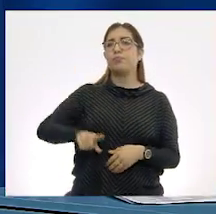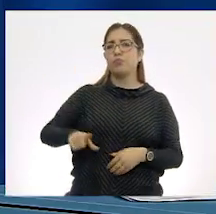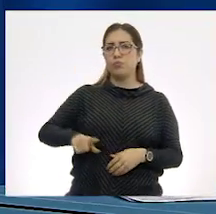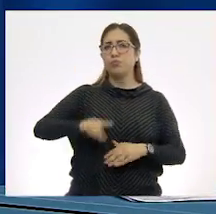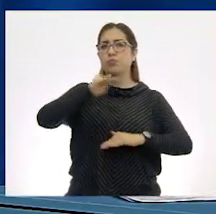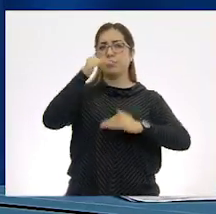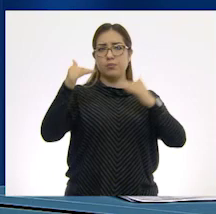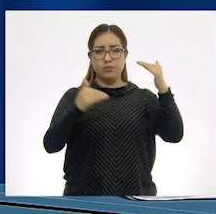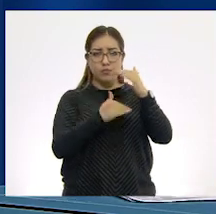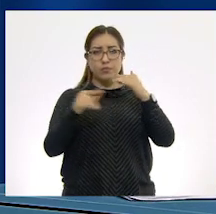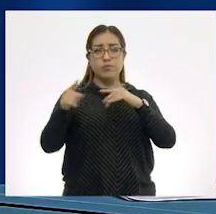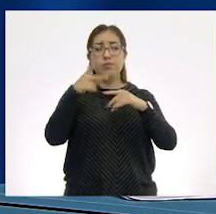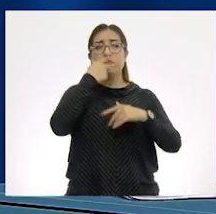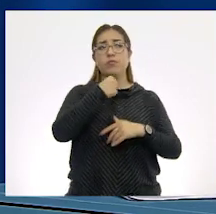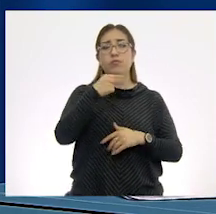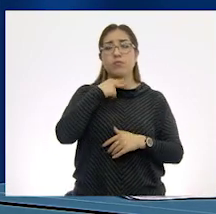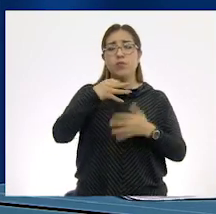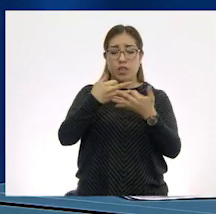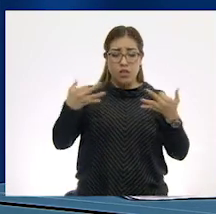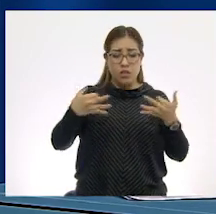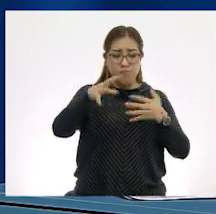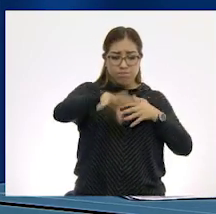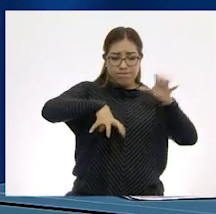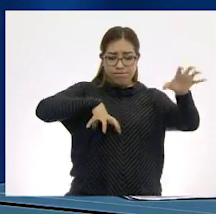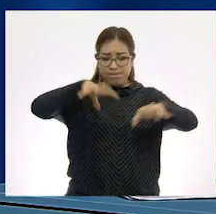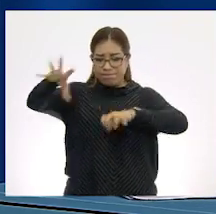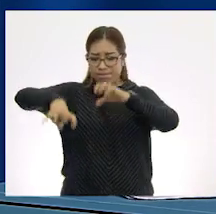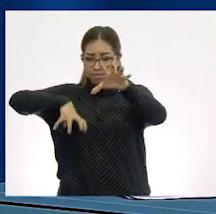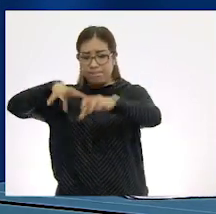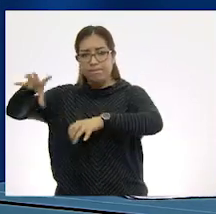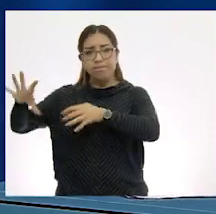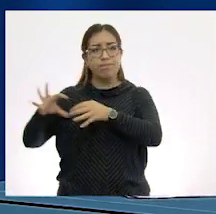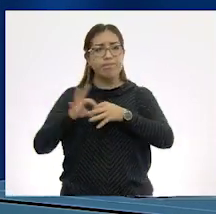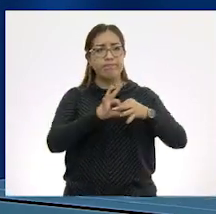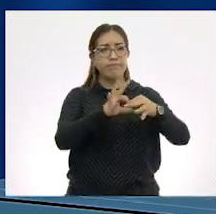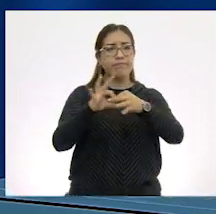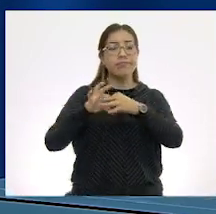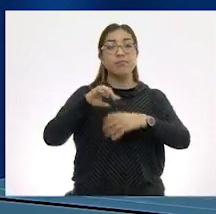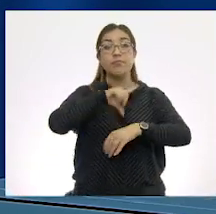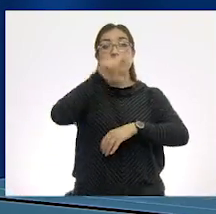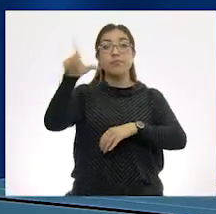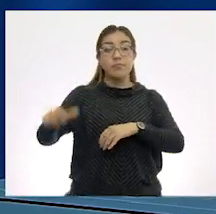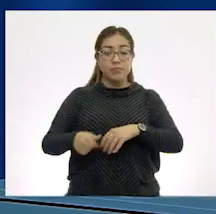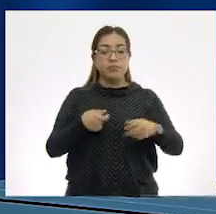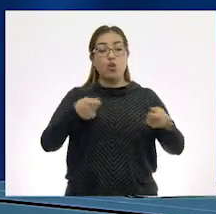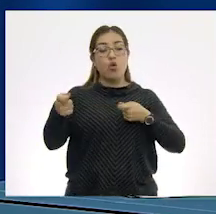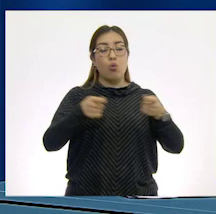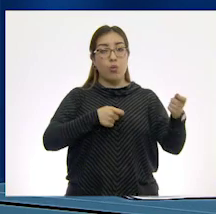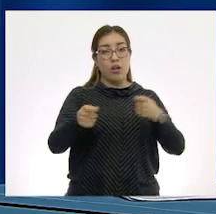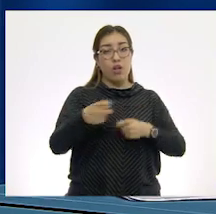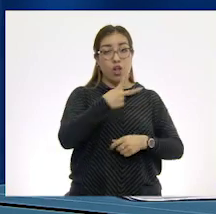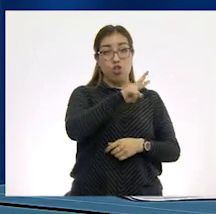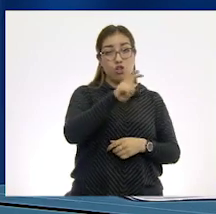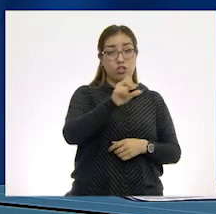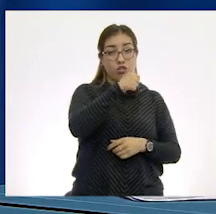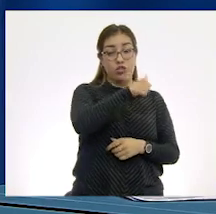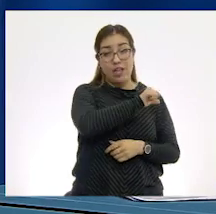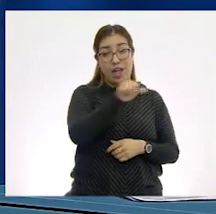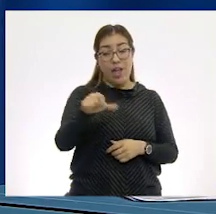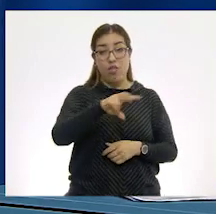guerras comenzó a gobernar la China imperial desde el 206 a.C. al 220 después de